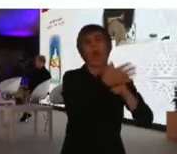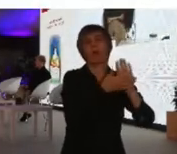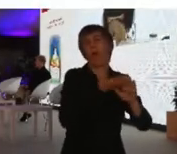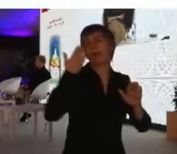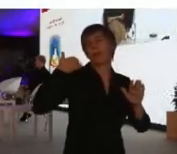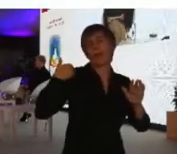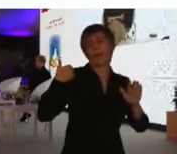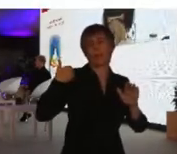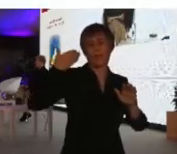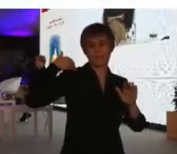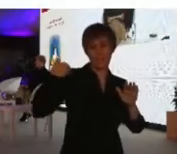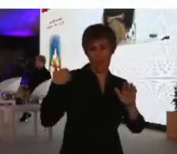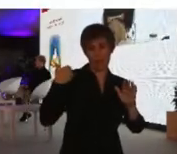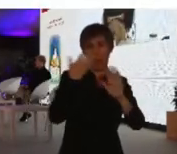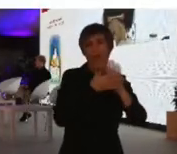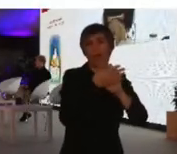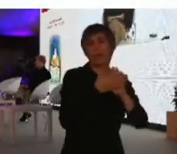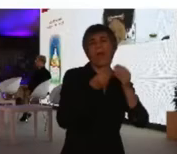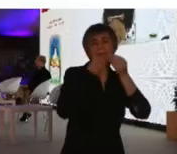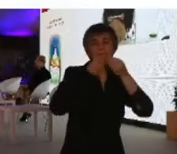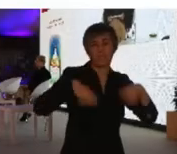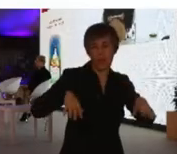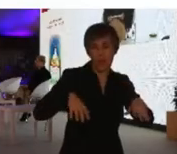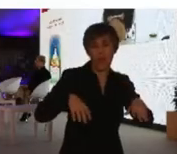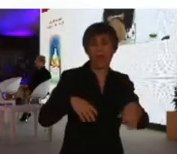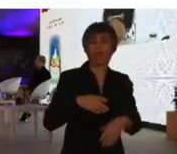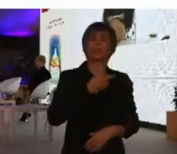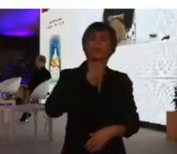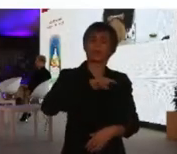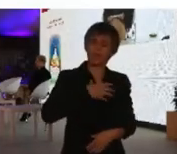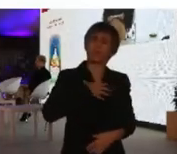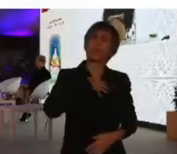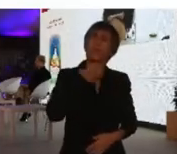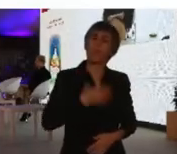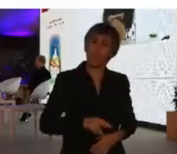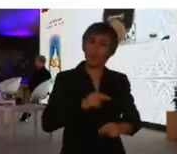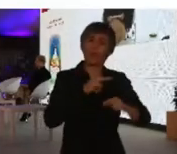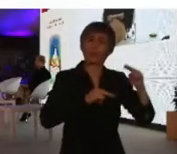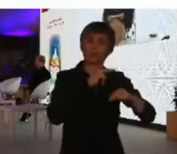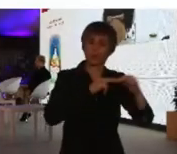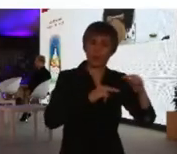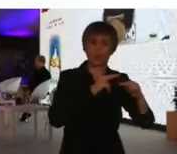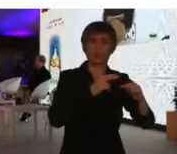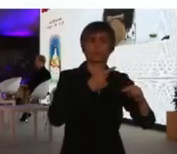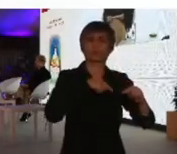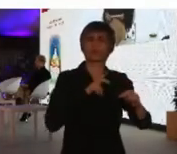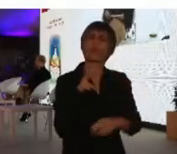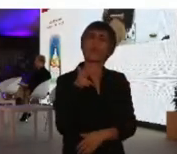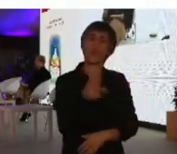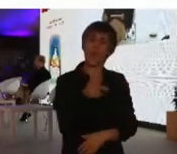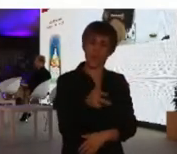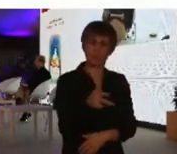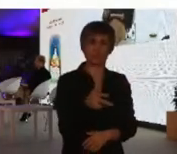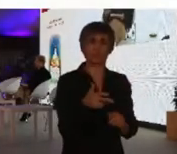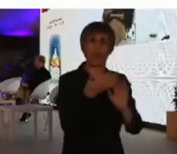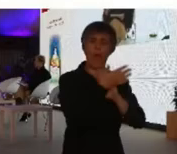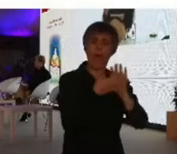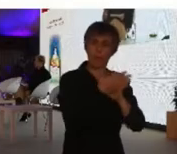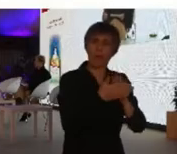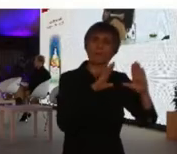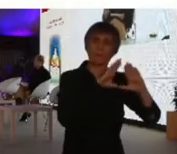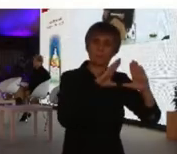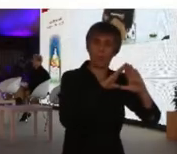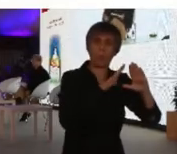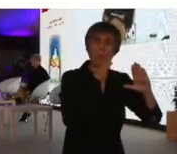posibilidad de construir, tenemos la legitimidad que nos proporciona el pasado y que nos pone en condiciones de